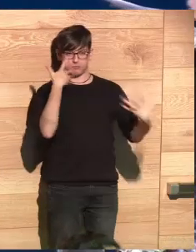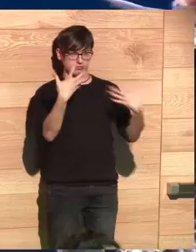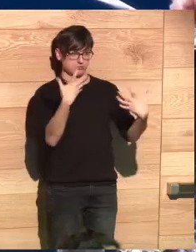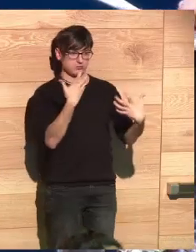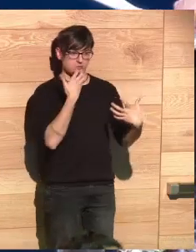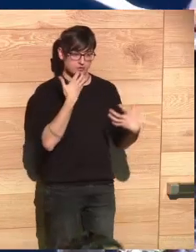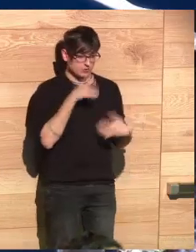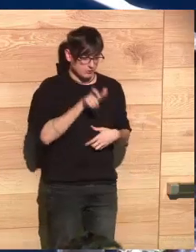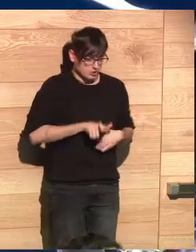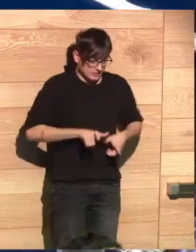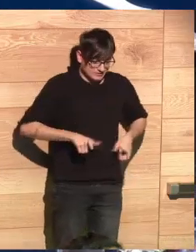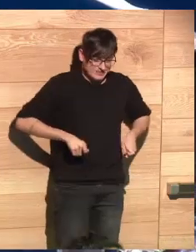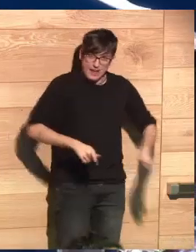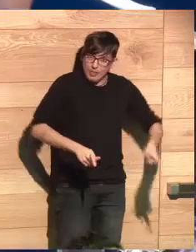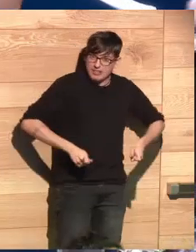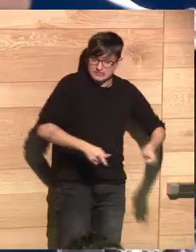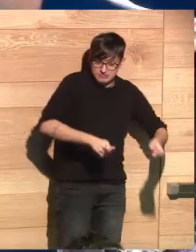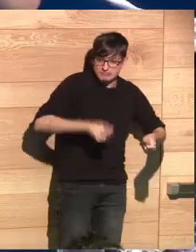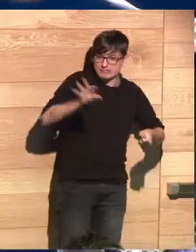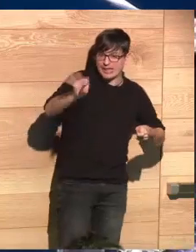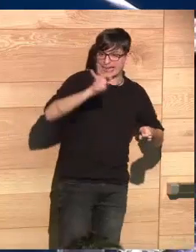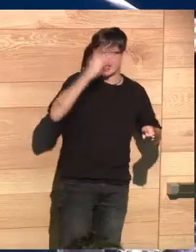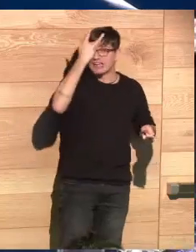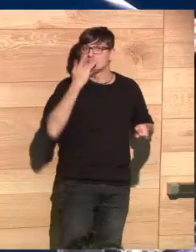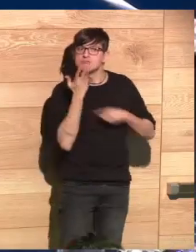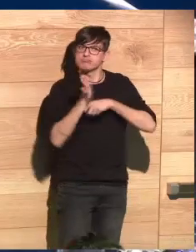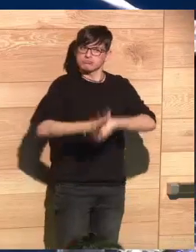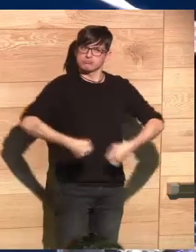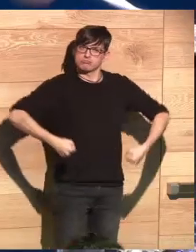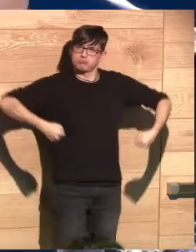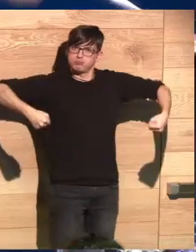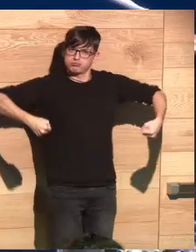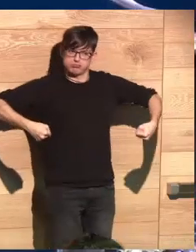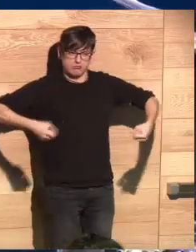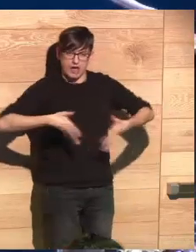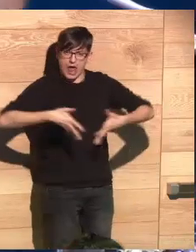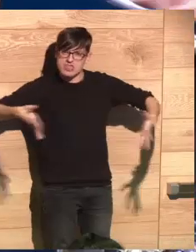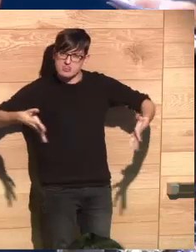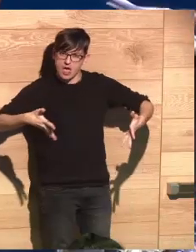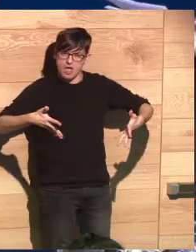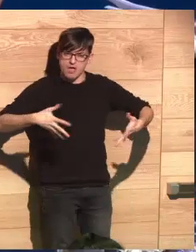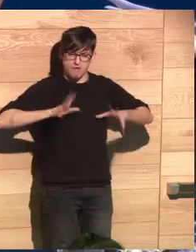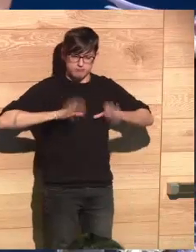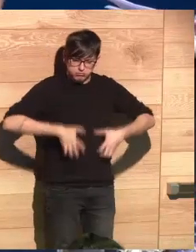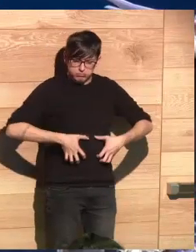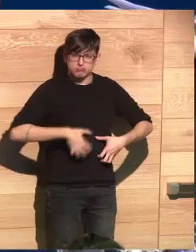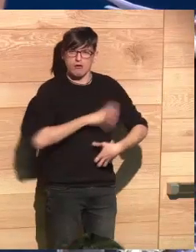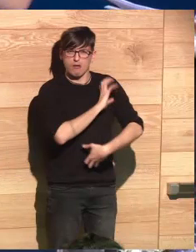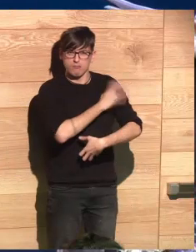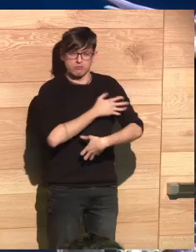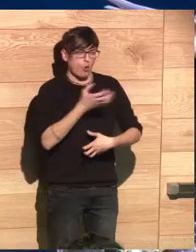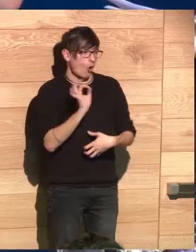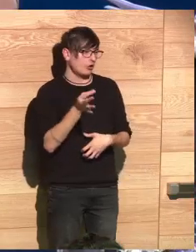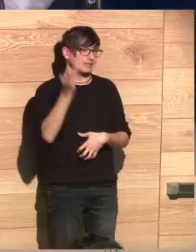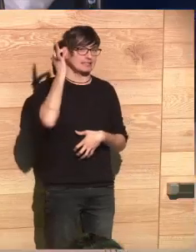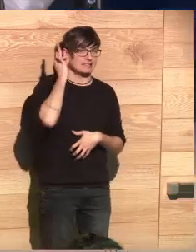de ruedas, pues elige un avatar como súper sobredimensionado y como muy musculado, no sé qué, o las